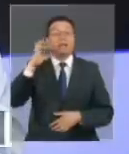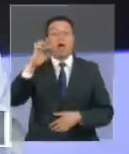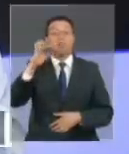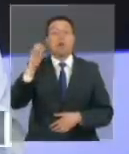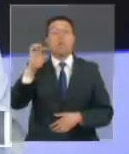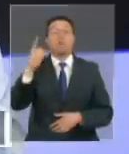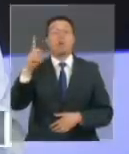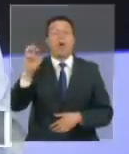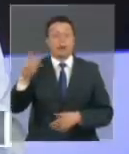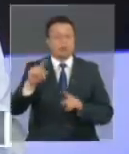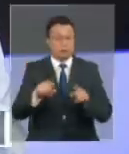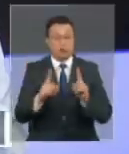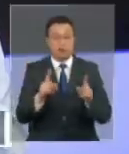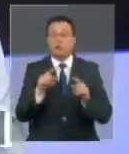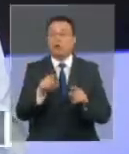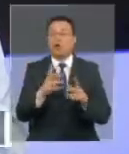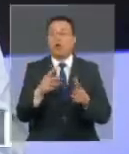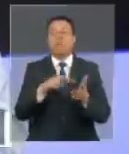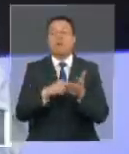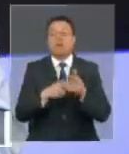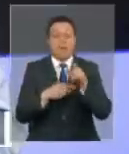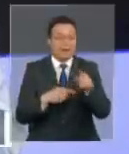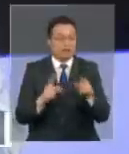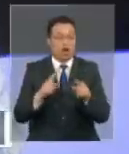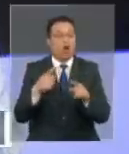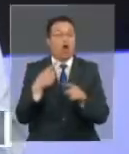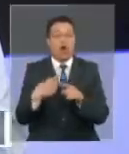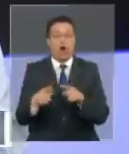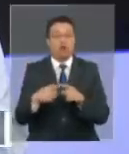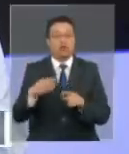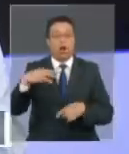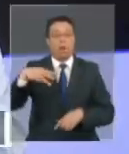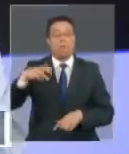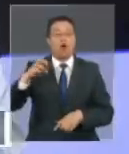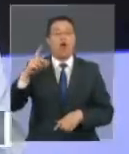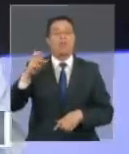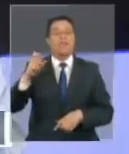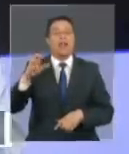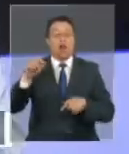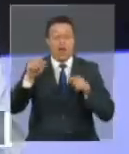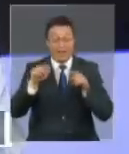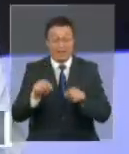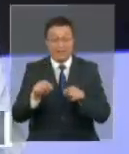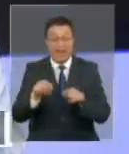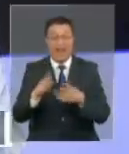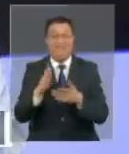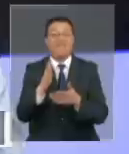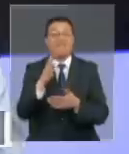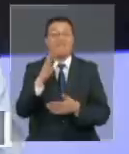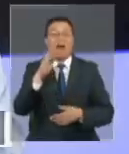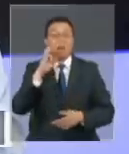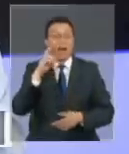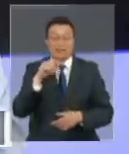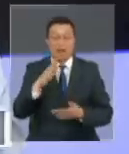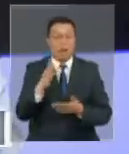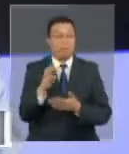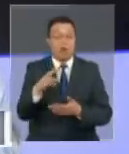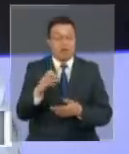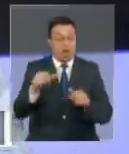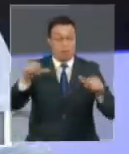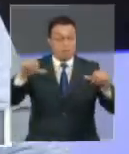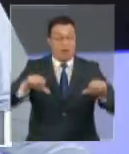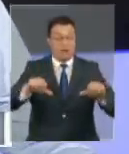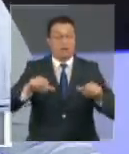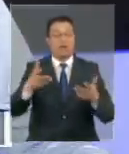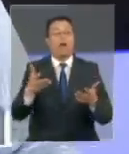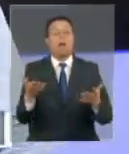la farmacia popular, yo creo que el problema de la farmacia popular es otro. Es el modelo ineficiente de esta farmacia populista, nuevamente. La verdad es que la